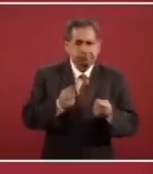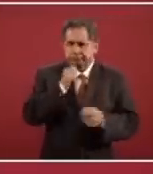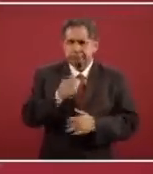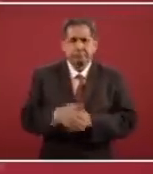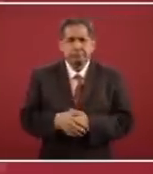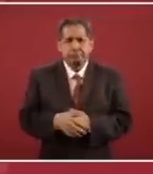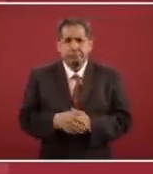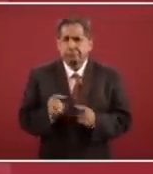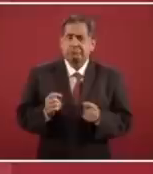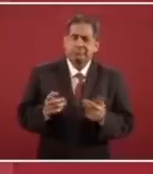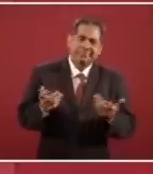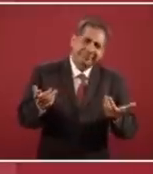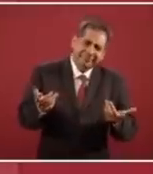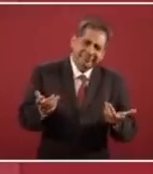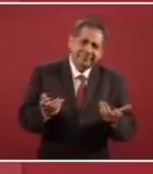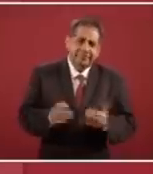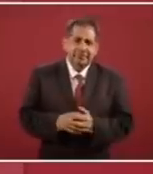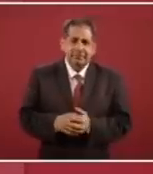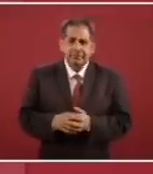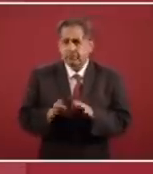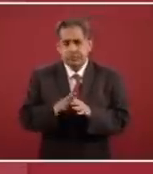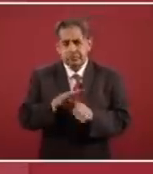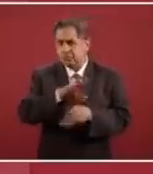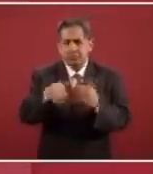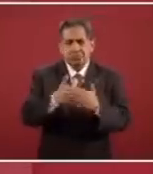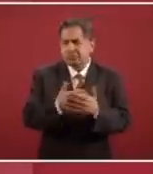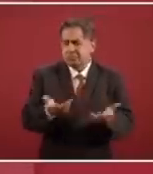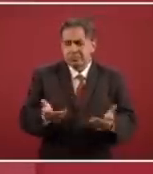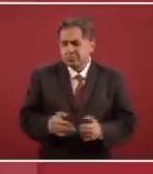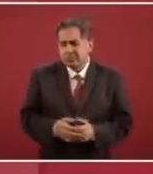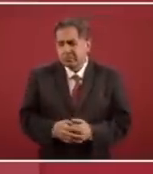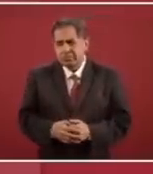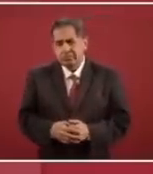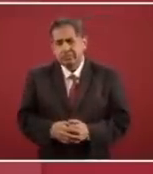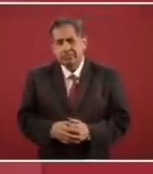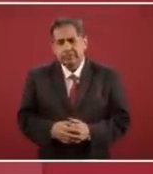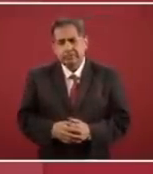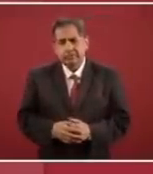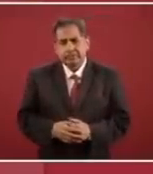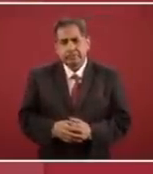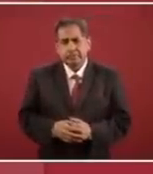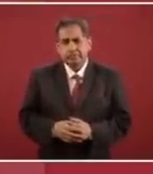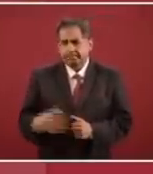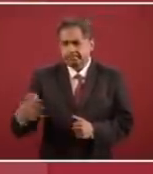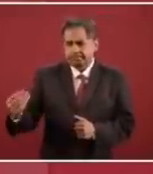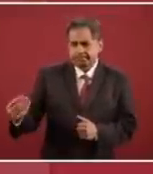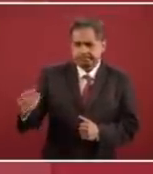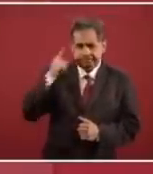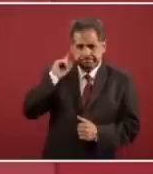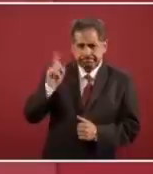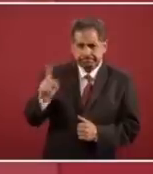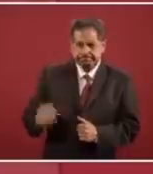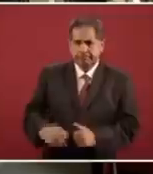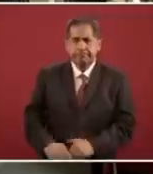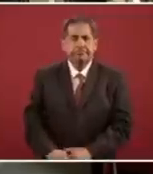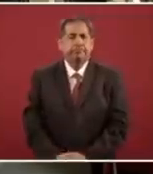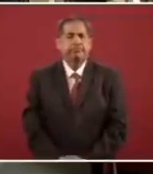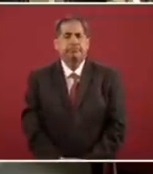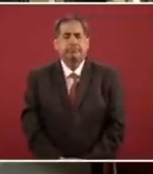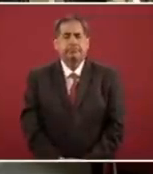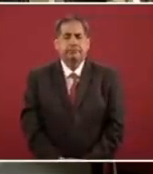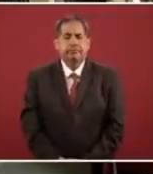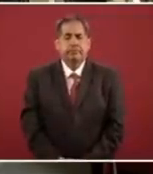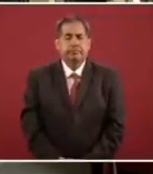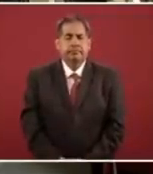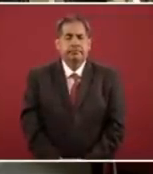En general, en general, ¿usted supondría que las indagatorias en el caso de la fiscalía llegan